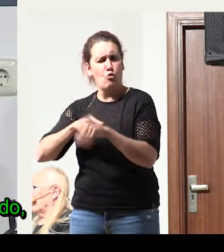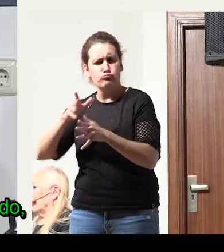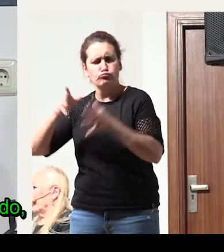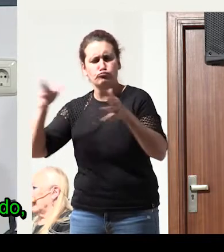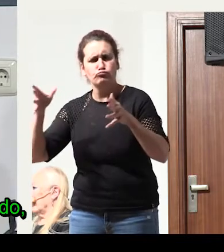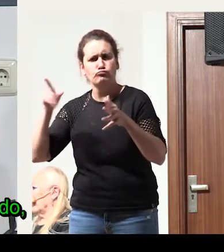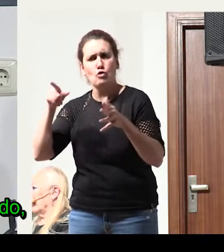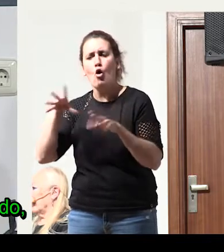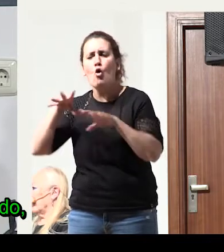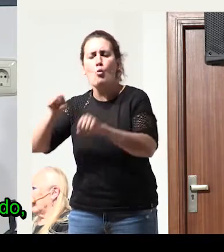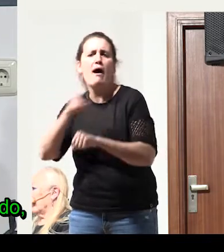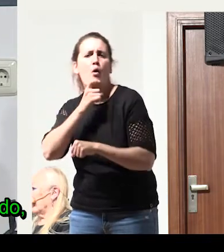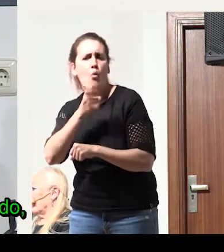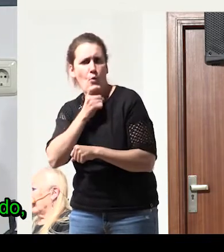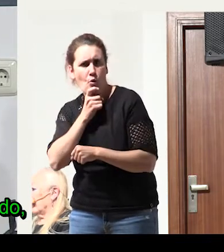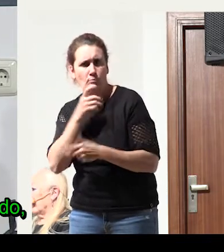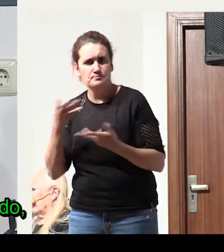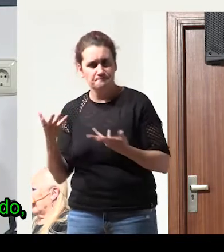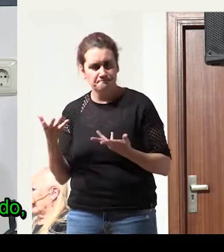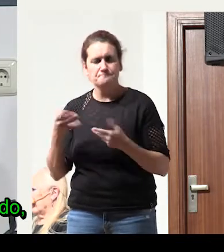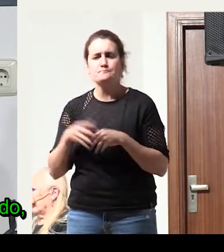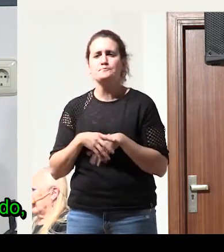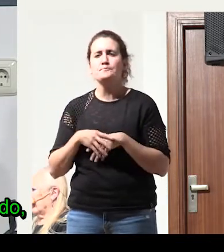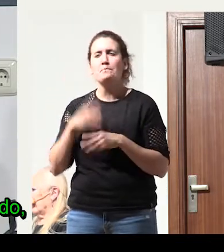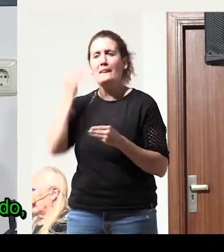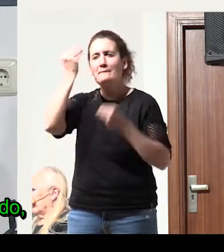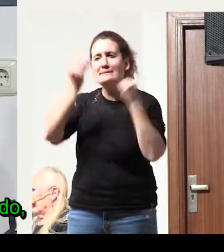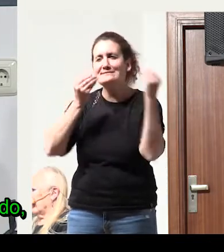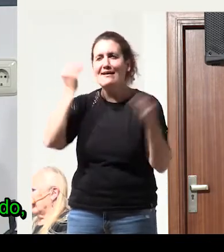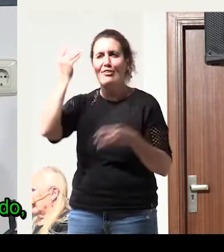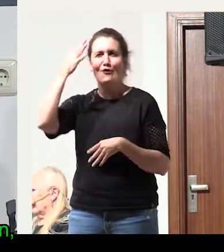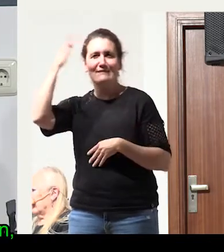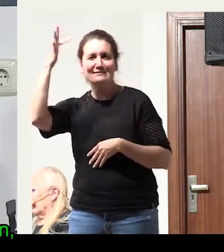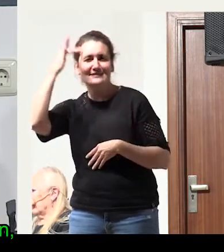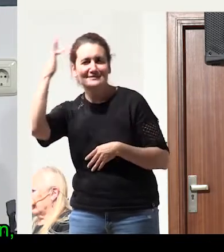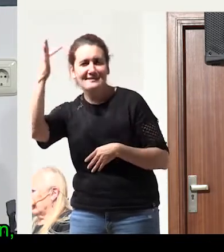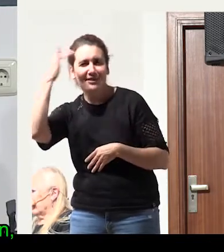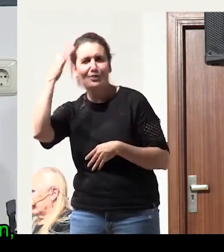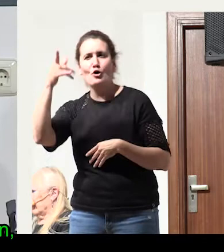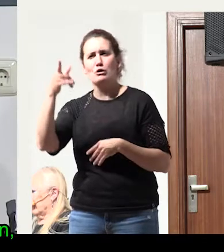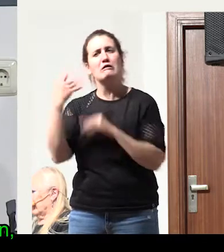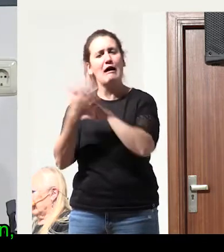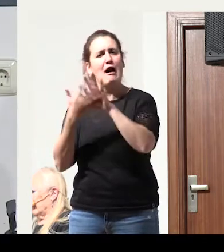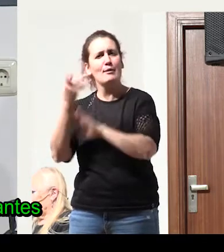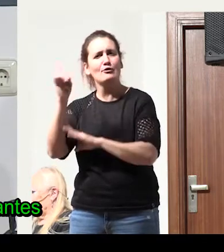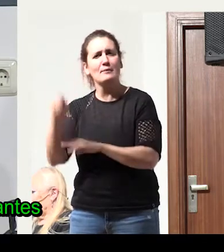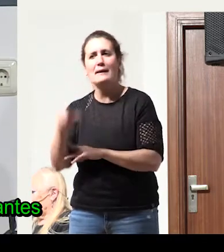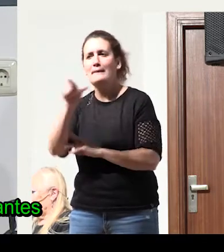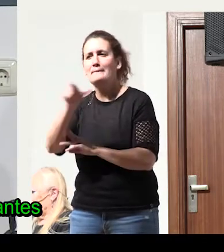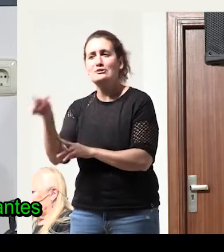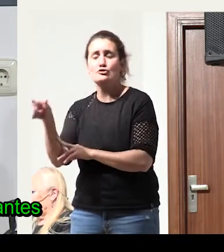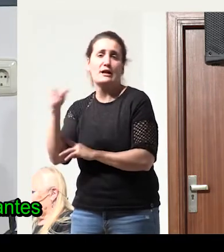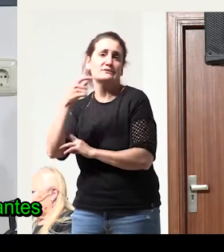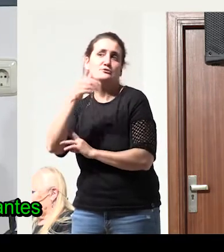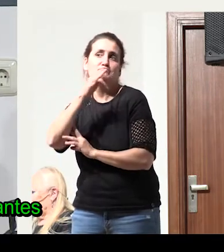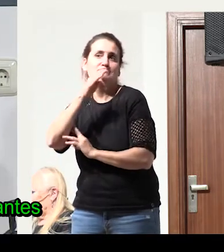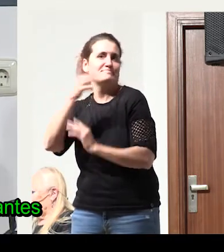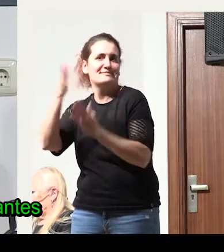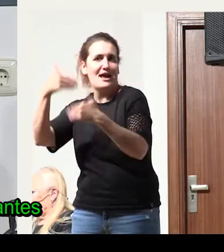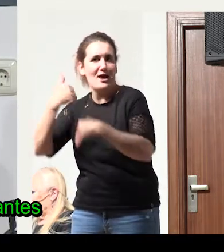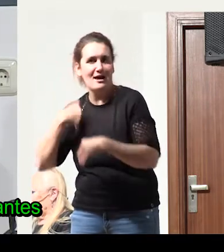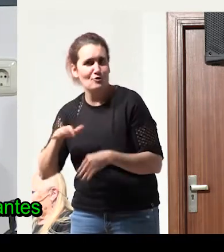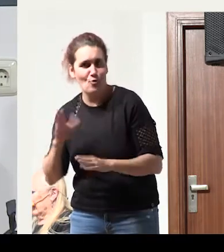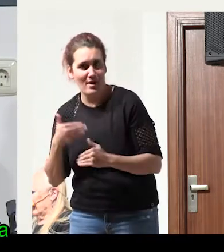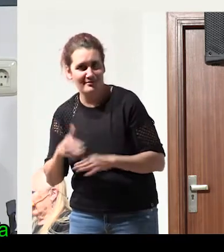ocupa pensando, fantaseando, e incluso hablando con personas que ya no están, ¿no?, con personas de su vida importantes